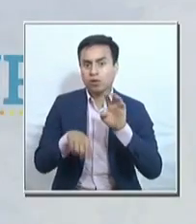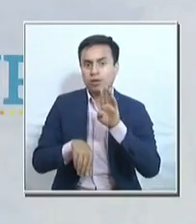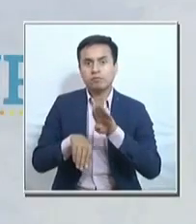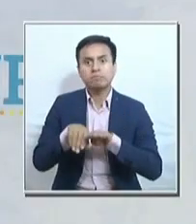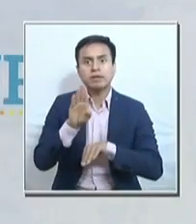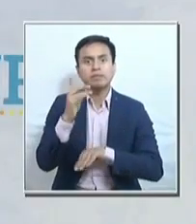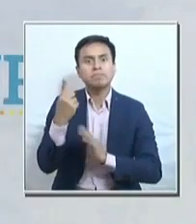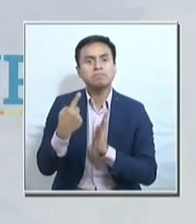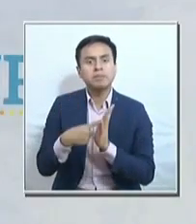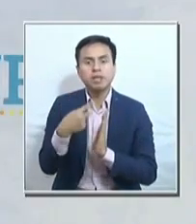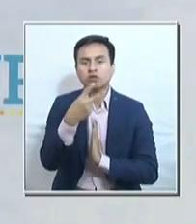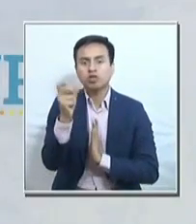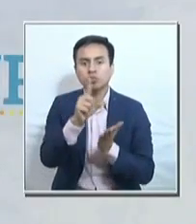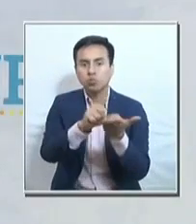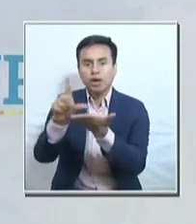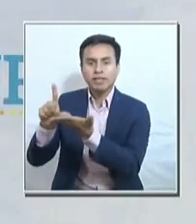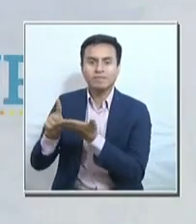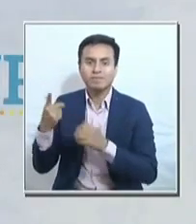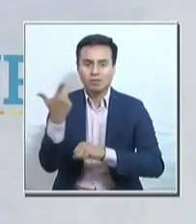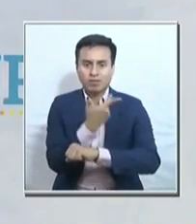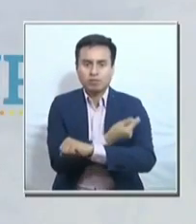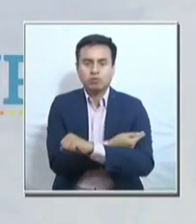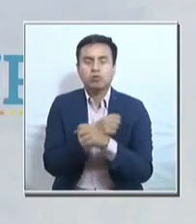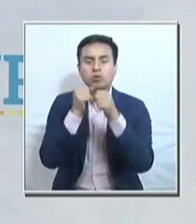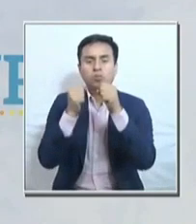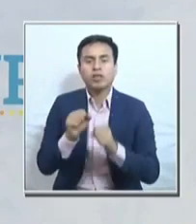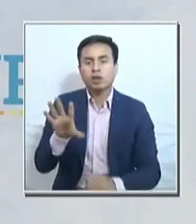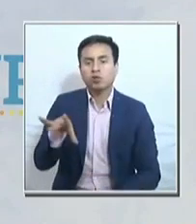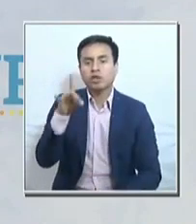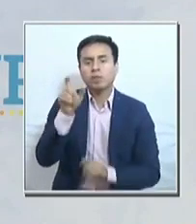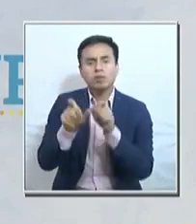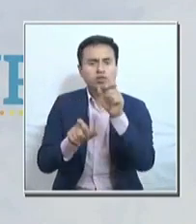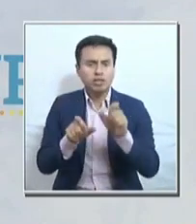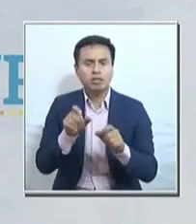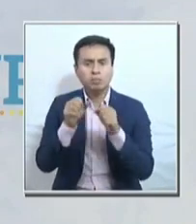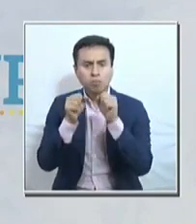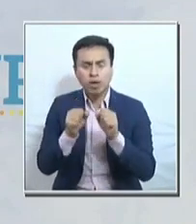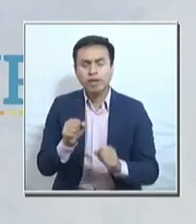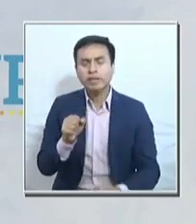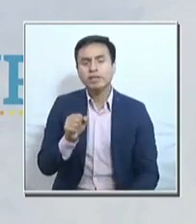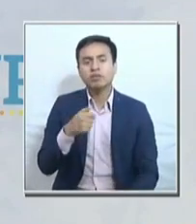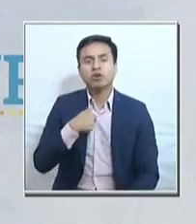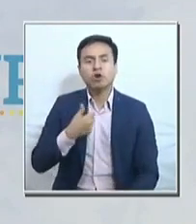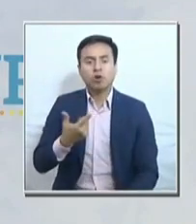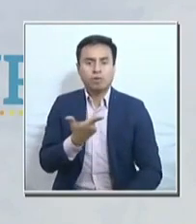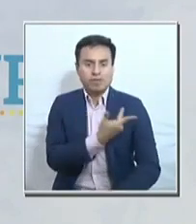de 1.200 puntos de vacunación y eso lo pueden encontrar las personas en